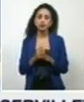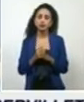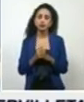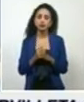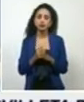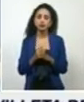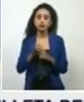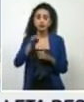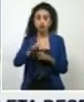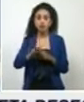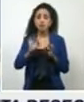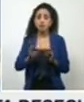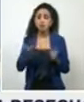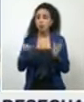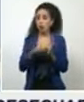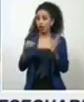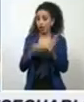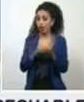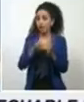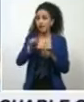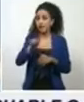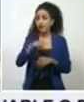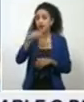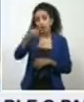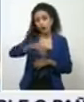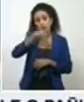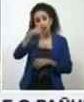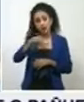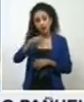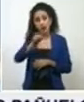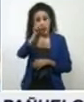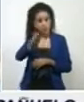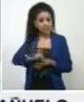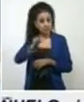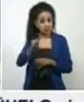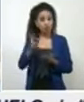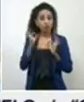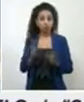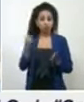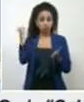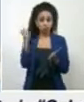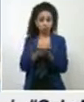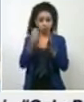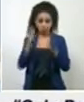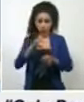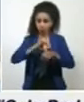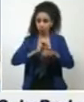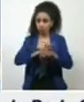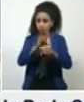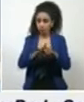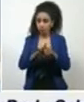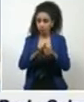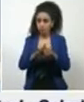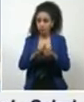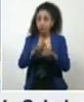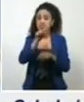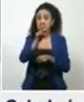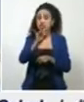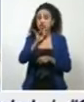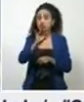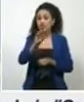tarde, nos decía que de los pacientes que han sido confirmados, un número de 170 han